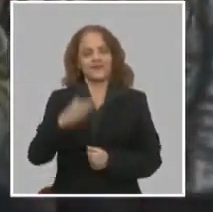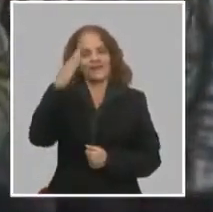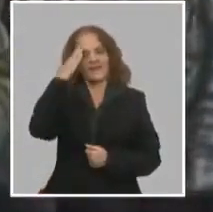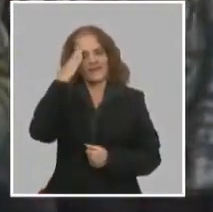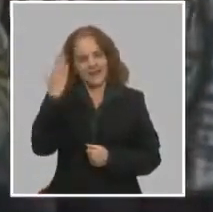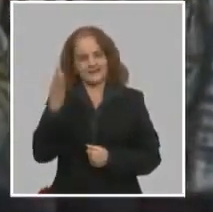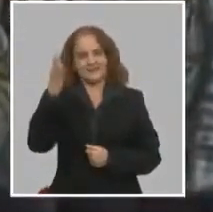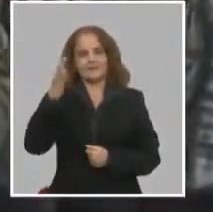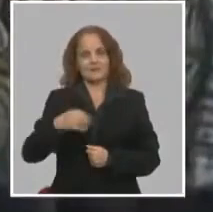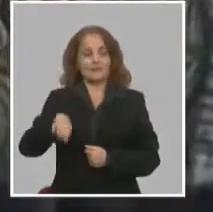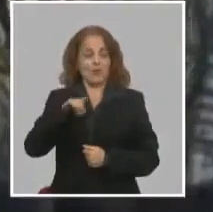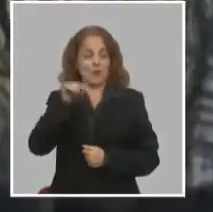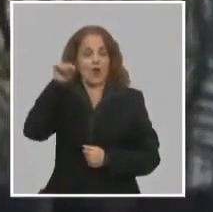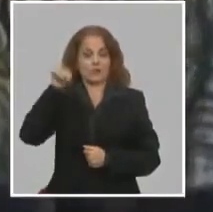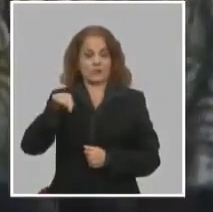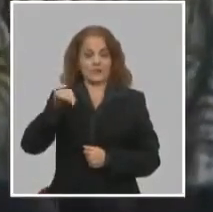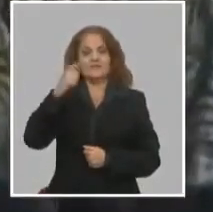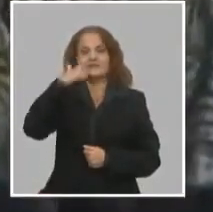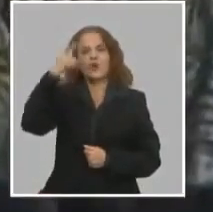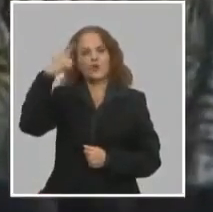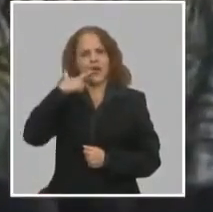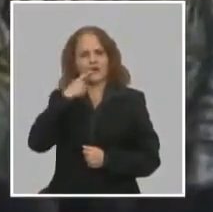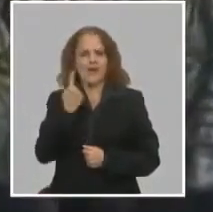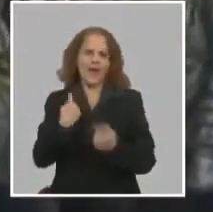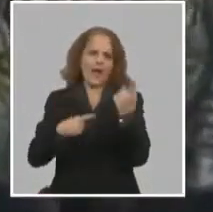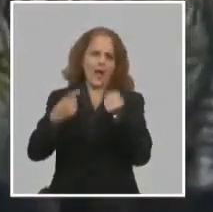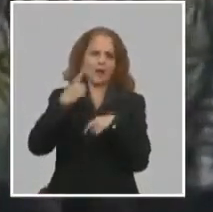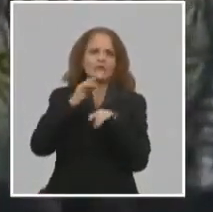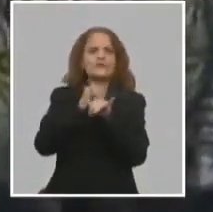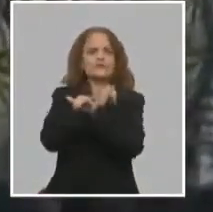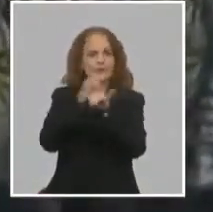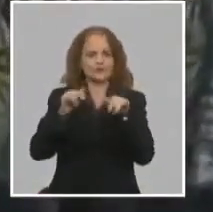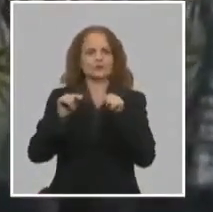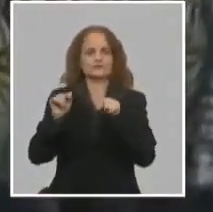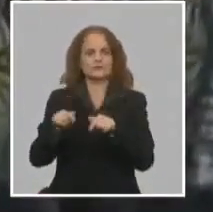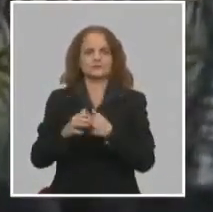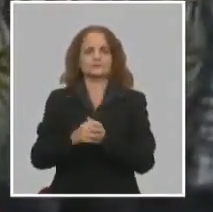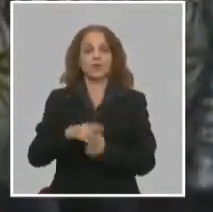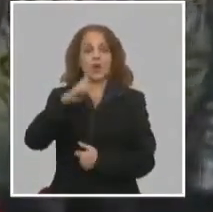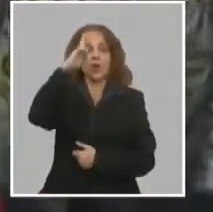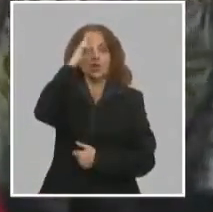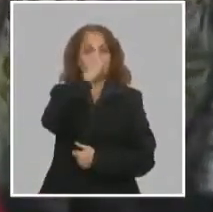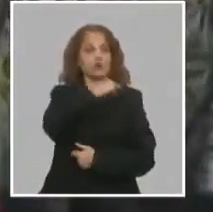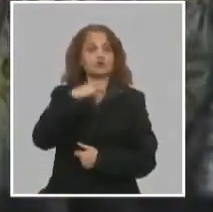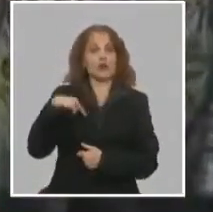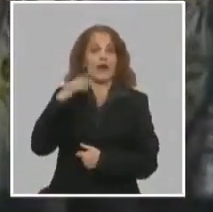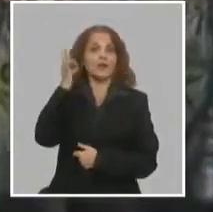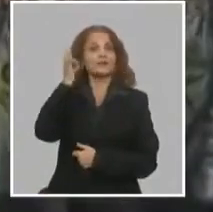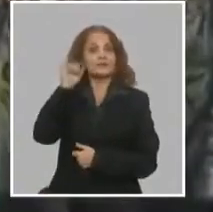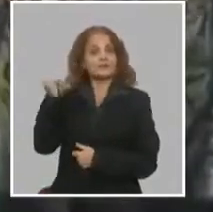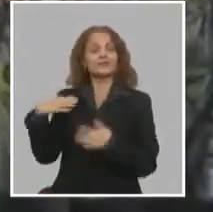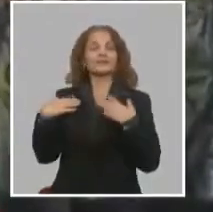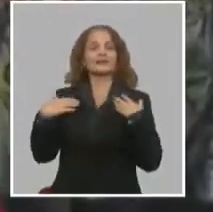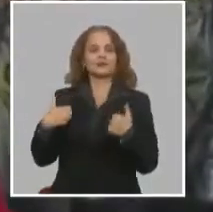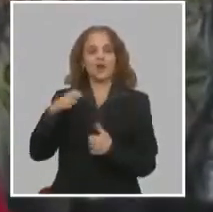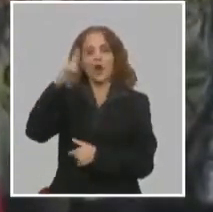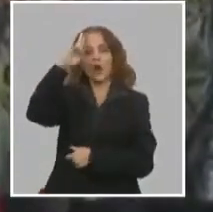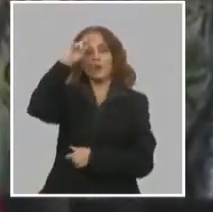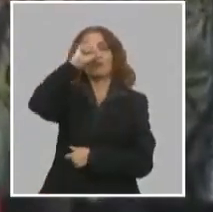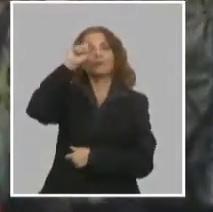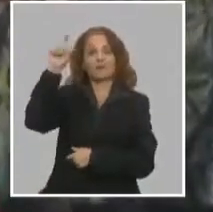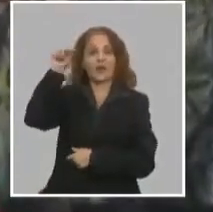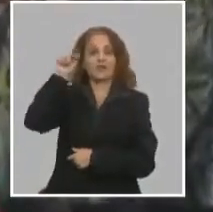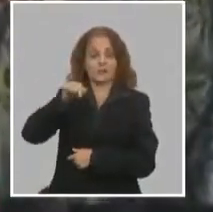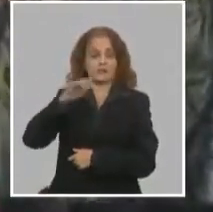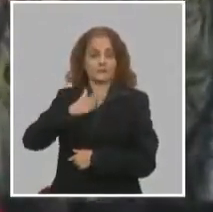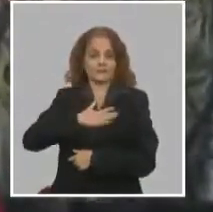contacto informativo desde la provincia de Ciego de Ávila. La doctora Yajén Pomares es directora del Hospital